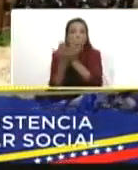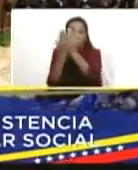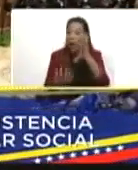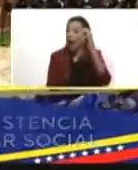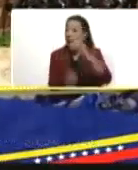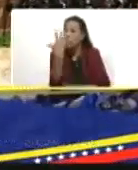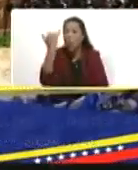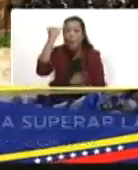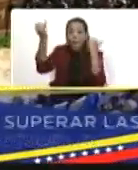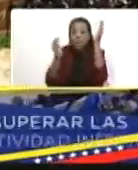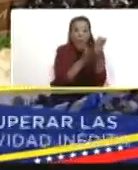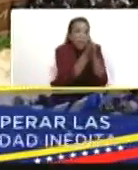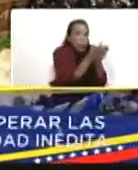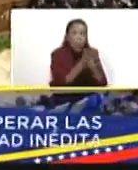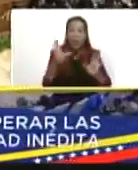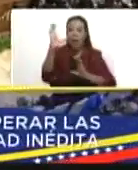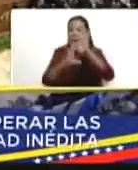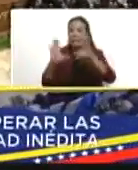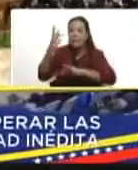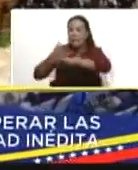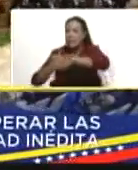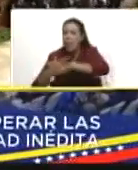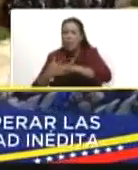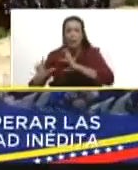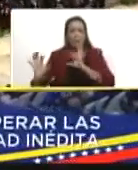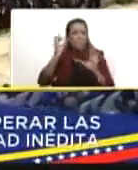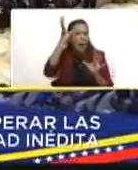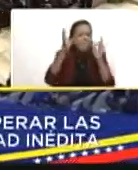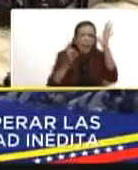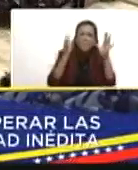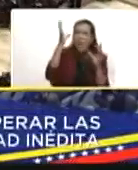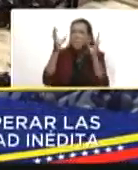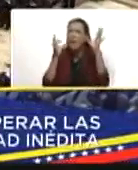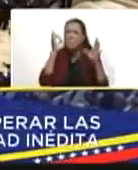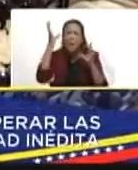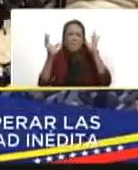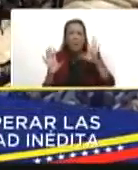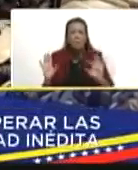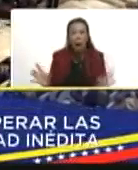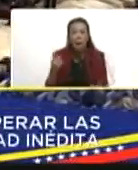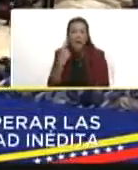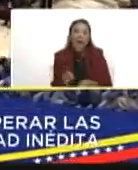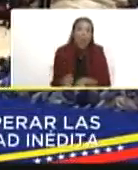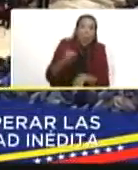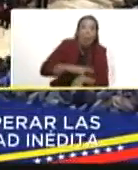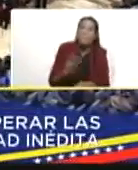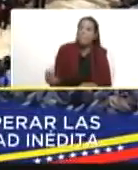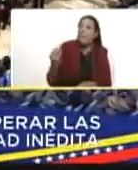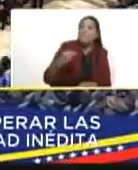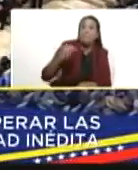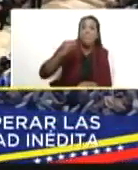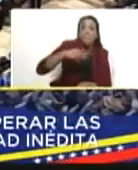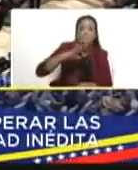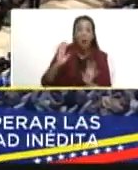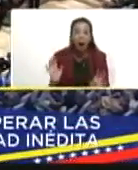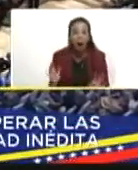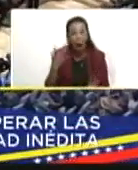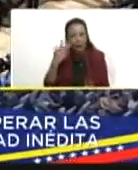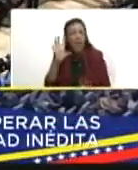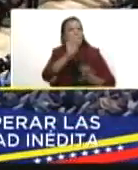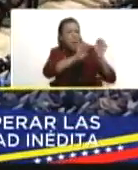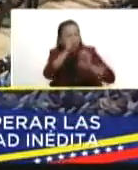la creación en la ciencia en la tecnología quizás más del doble habría